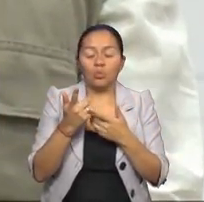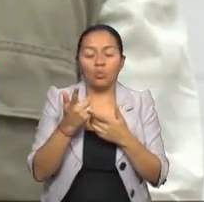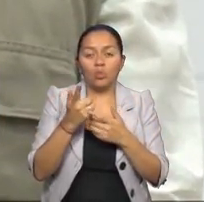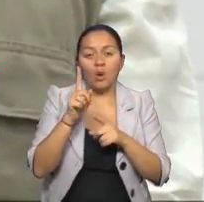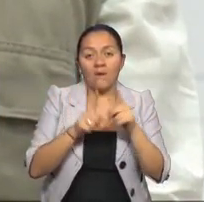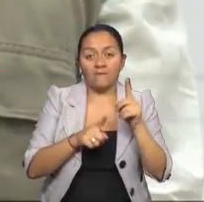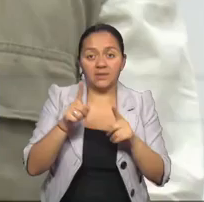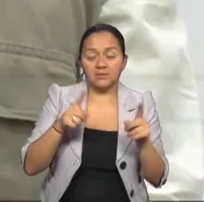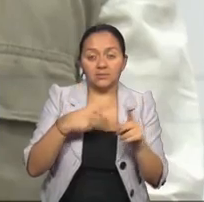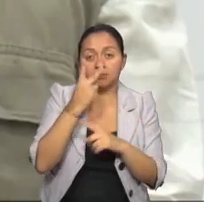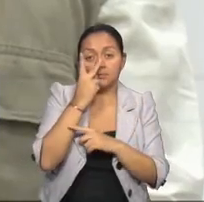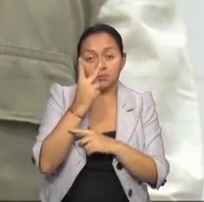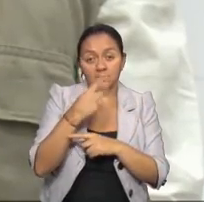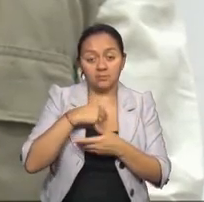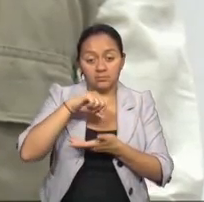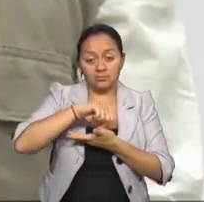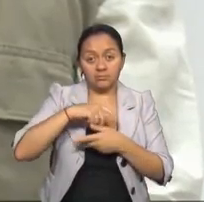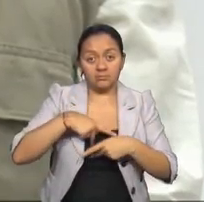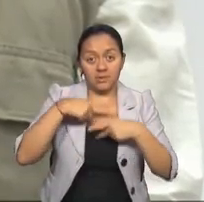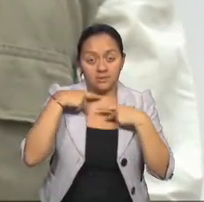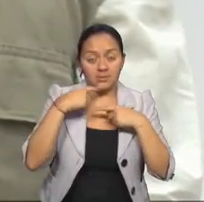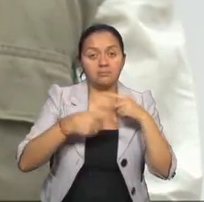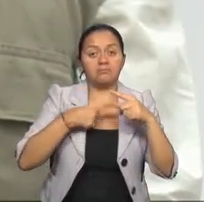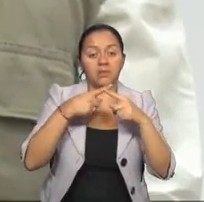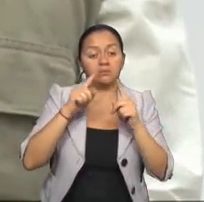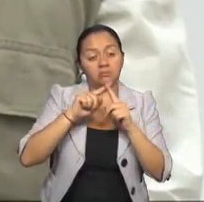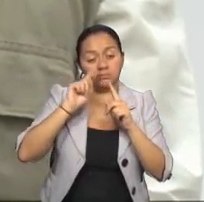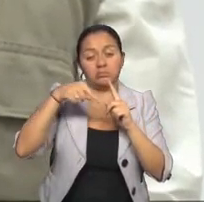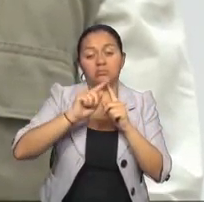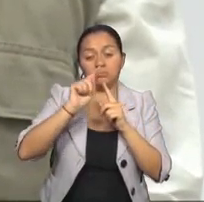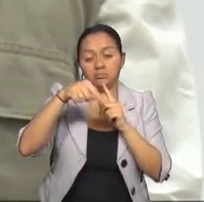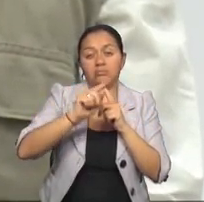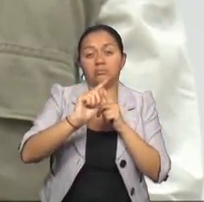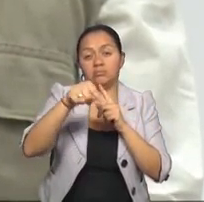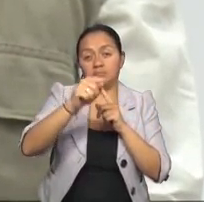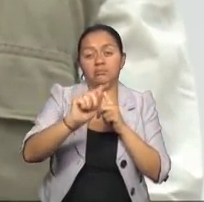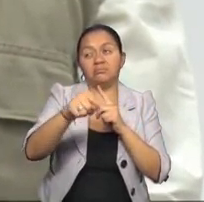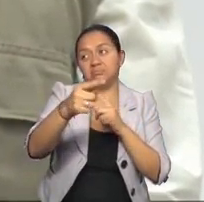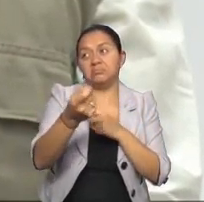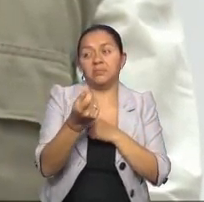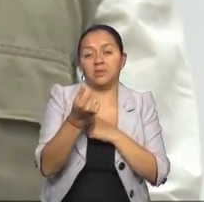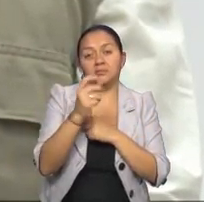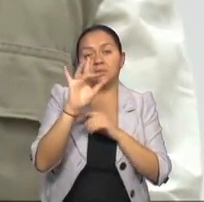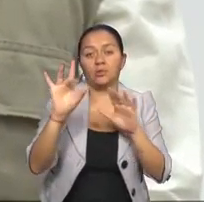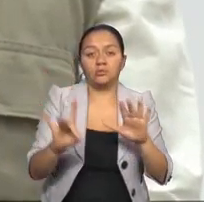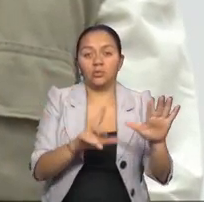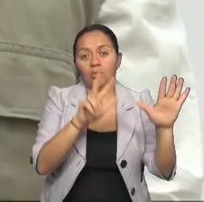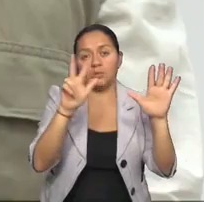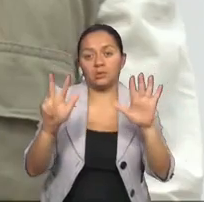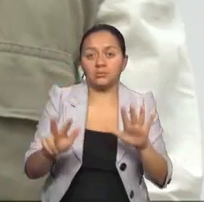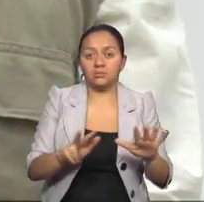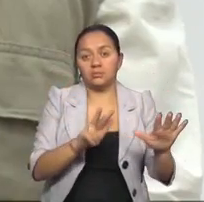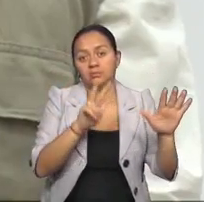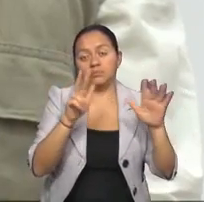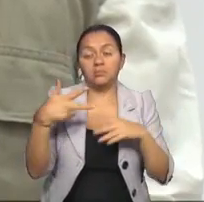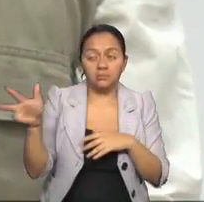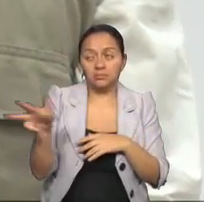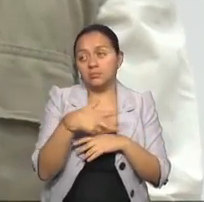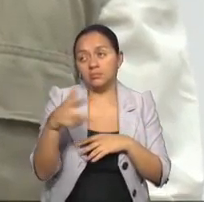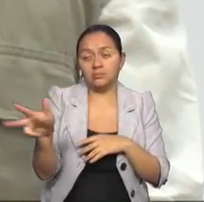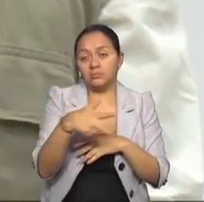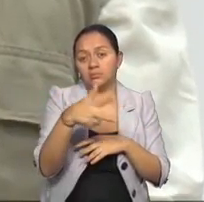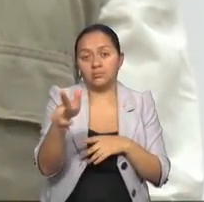desde el lugar de residencia en donde habita un ciudadano puede tomarle 8 horas a